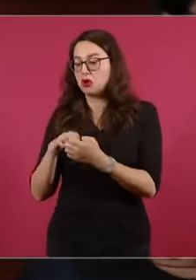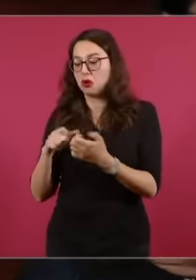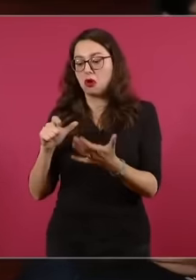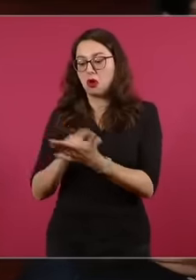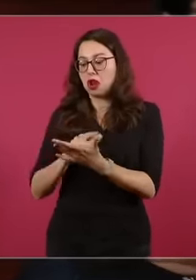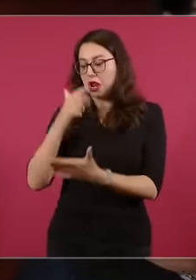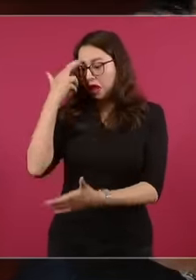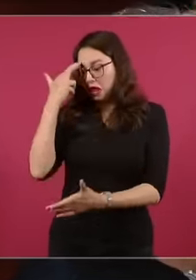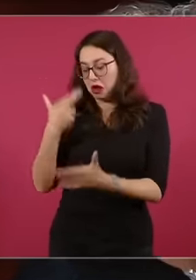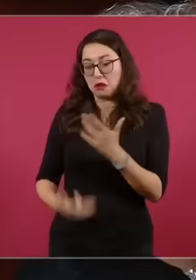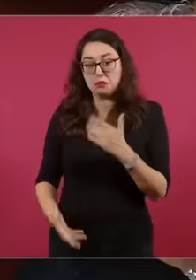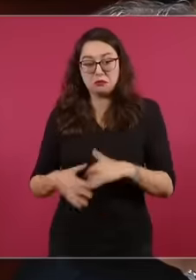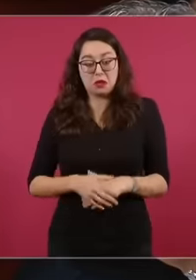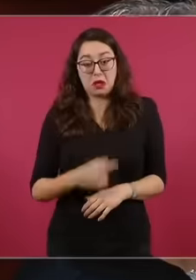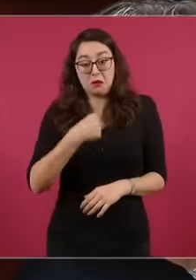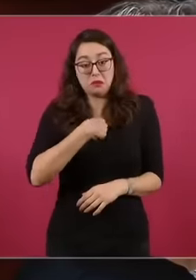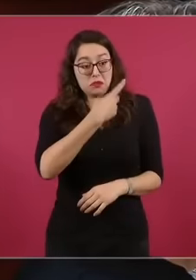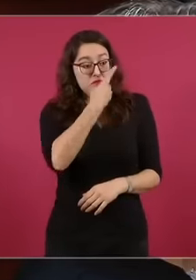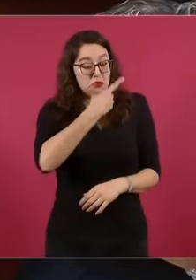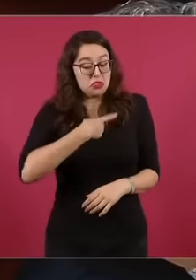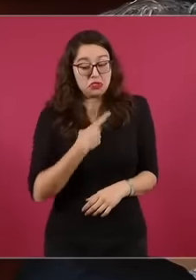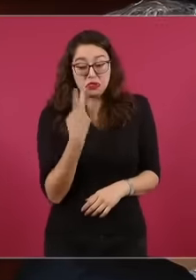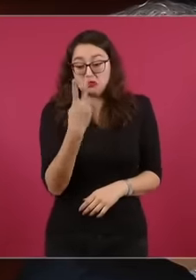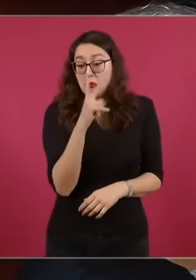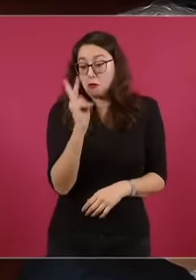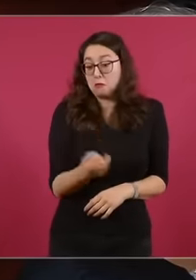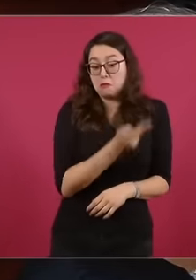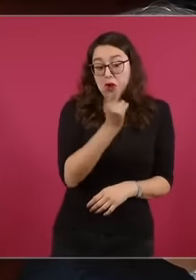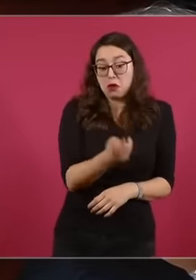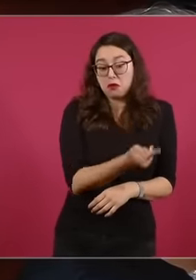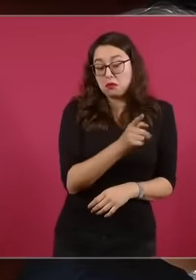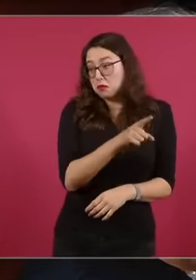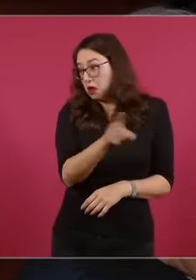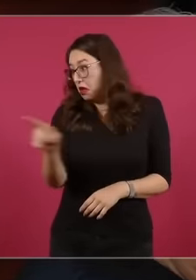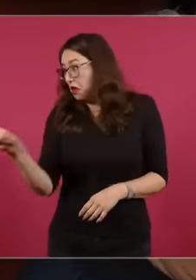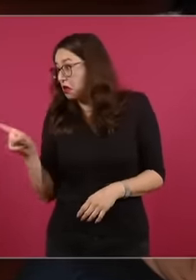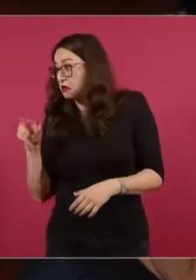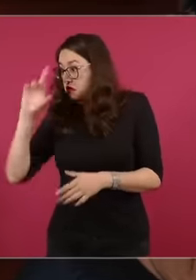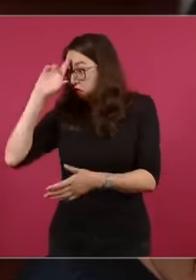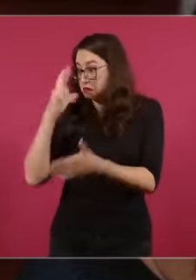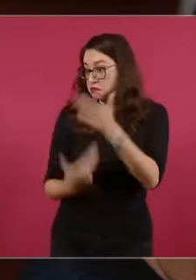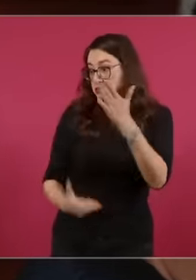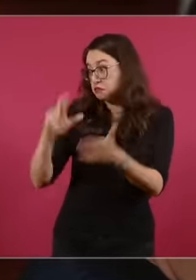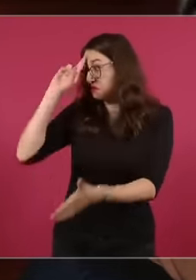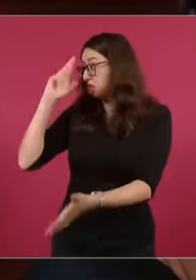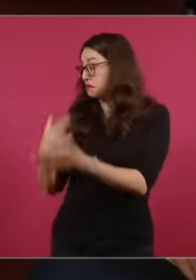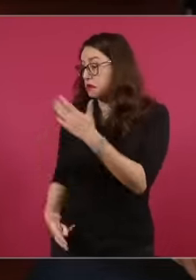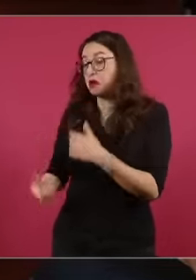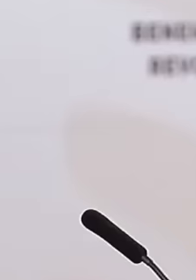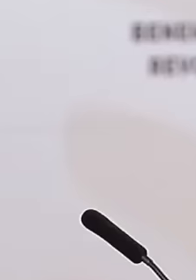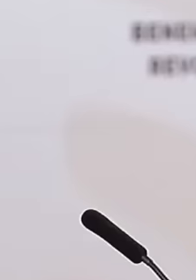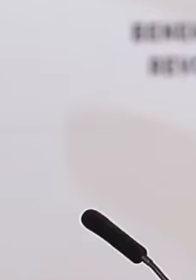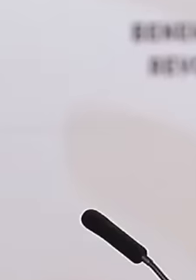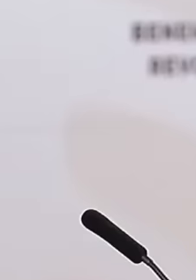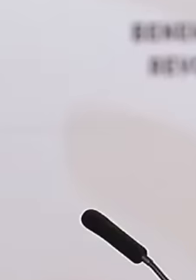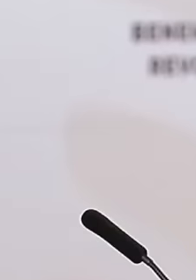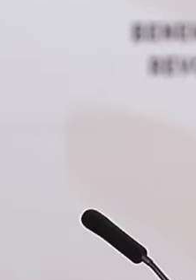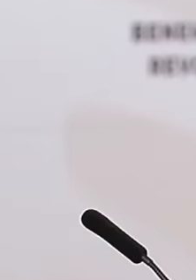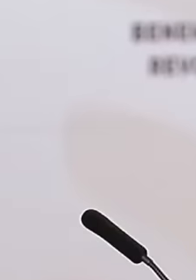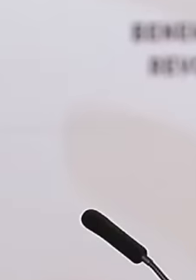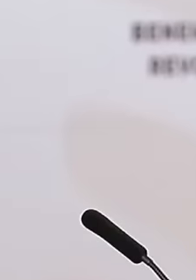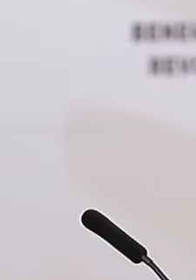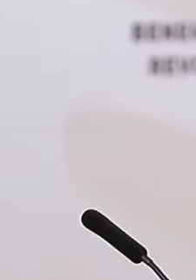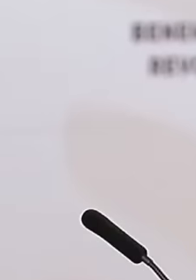el reglamento. Ayer se violó el reglamento, la semana pasada, el lunes, el martes, el miércoles se violó el